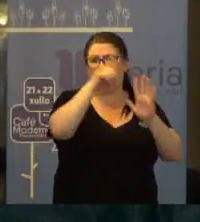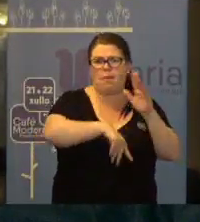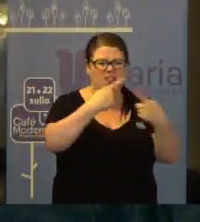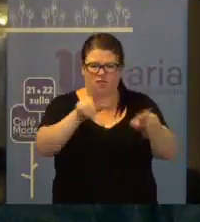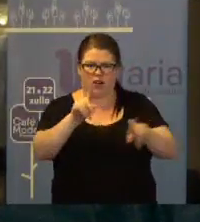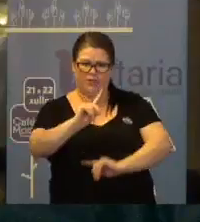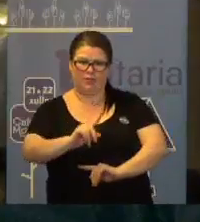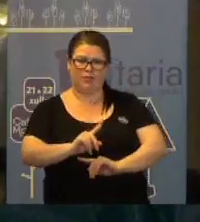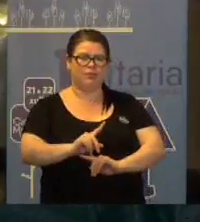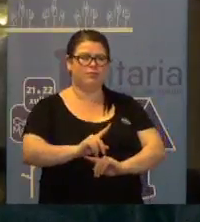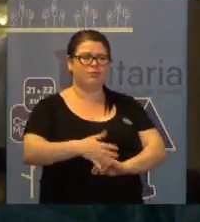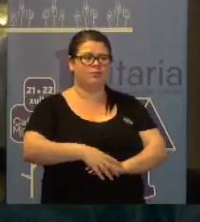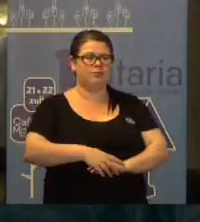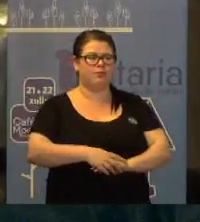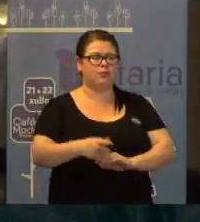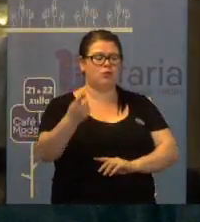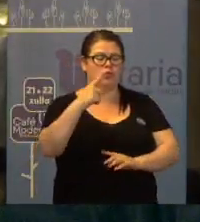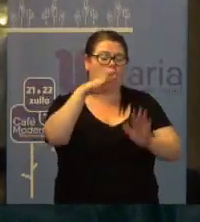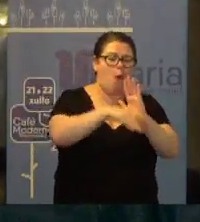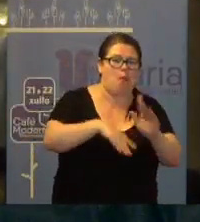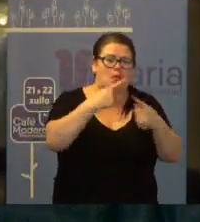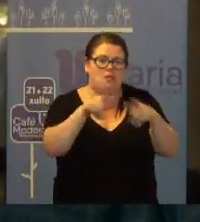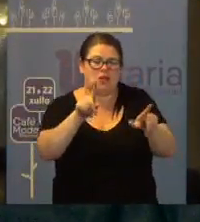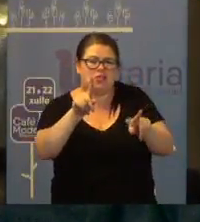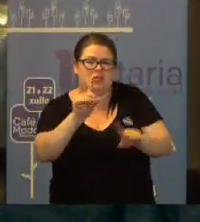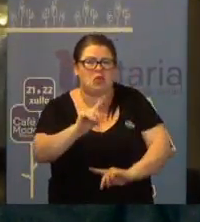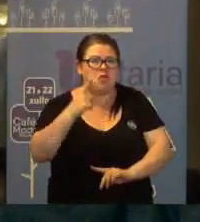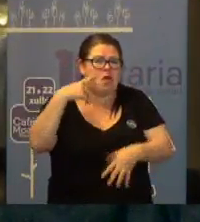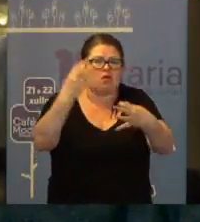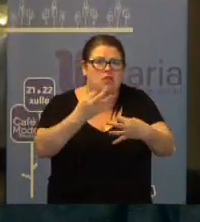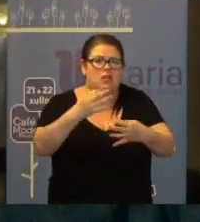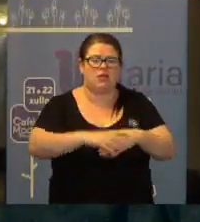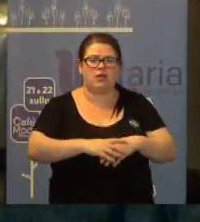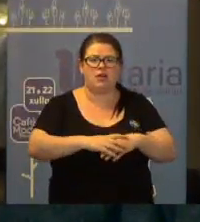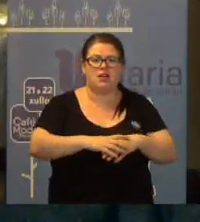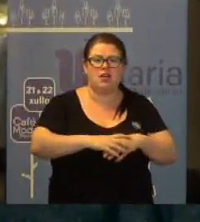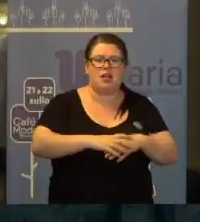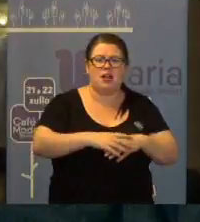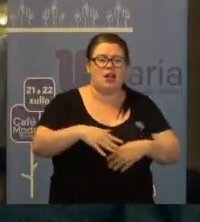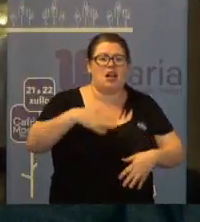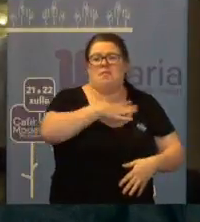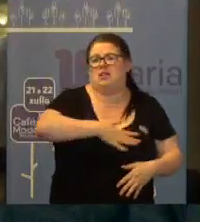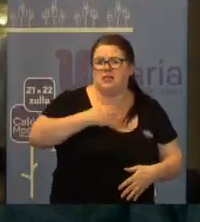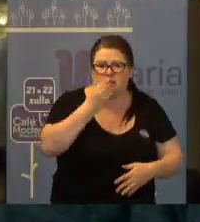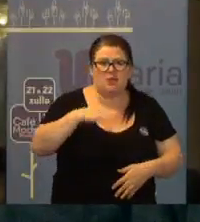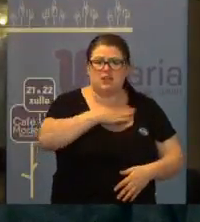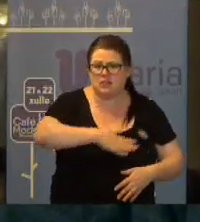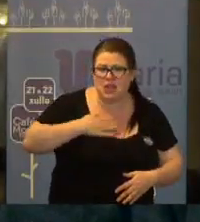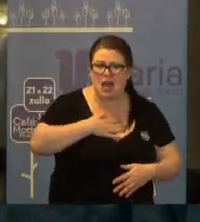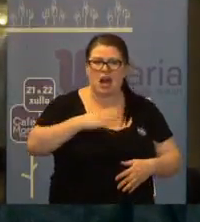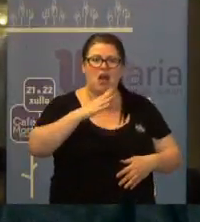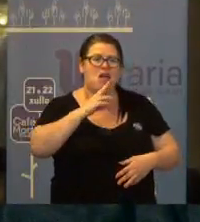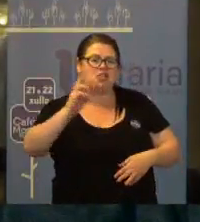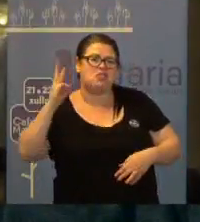diferentes. Bueno, non sei se os programas son diferentes. Eu estou convencido que o estado de bienestar non se pode recrear como era hai 30 anos.